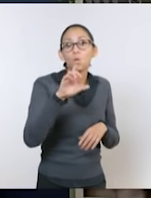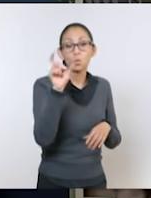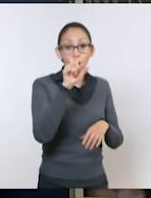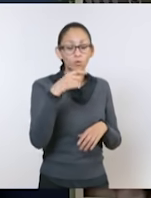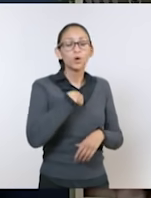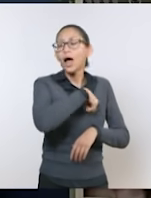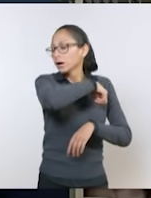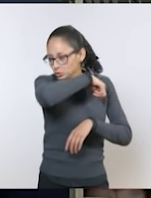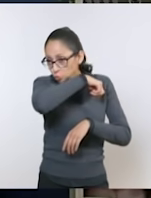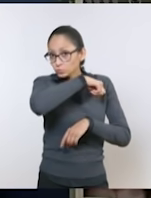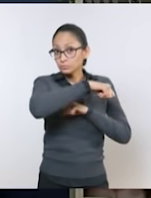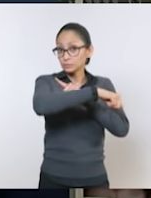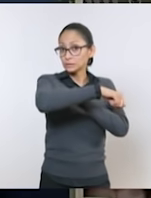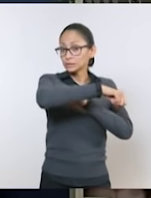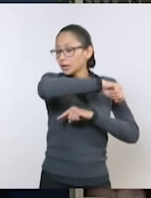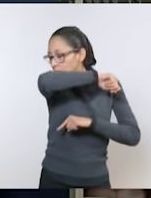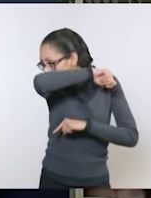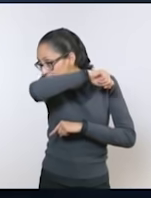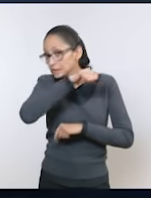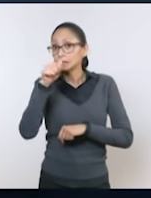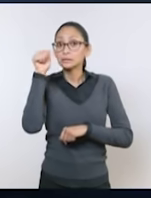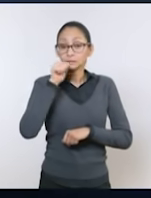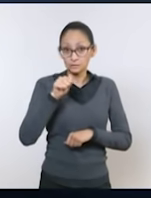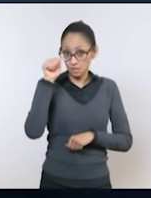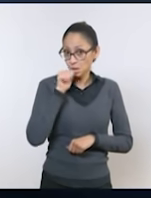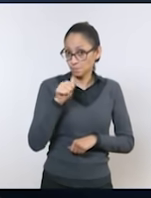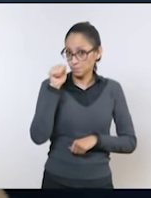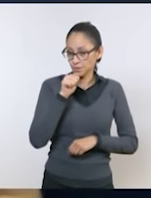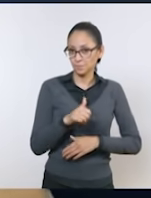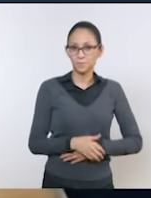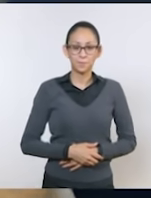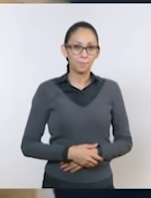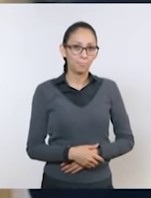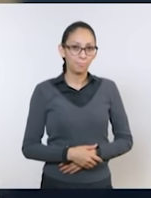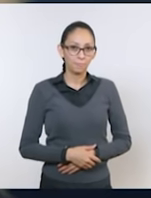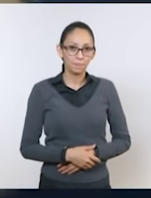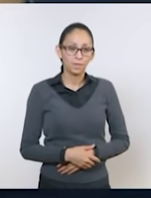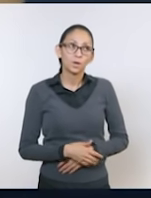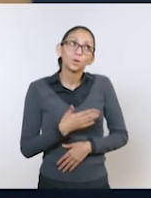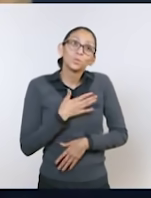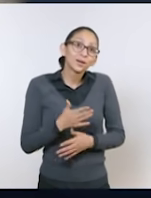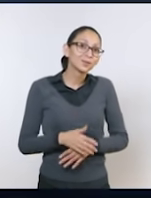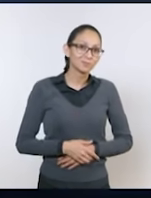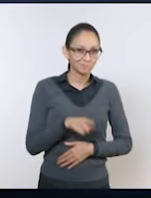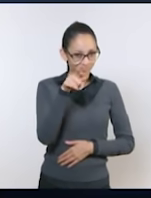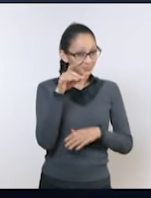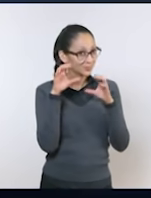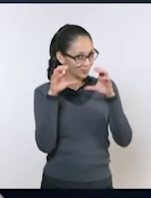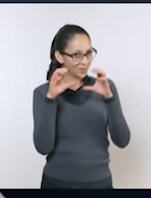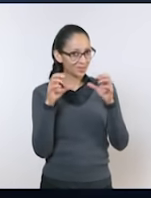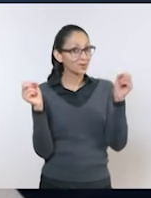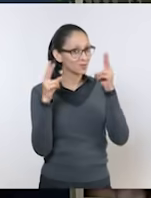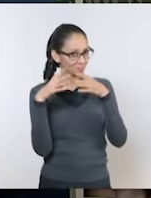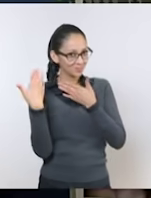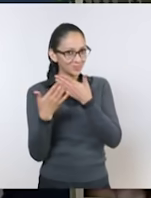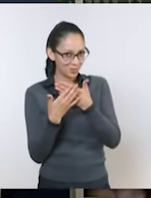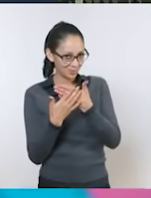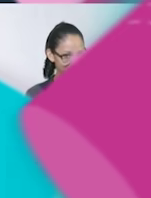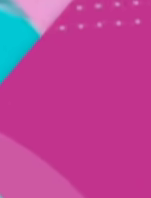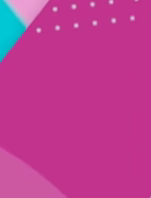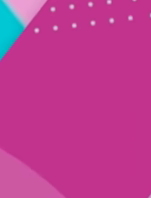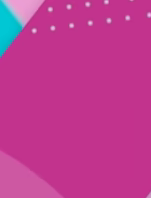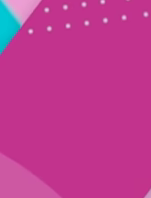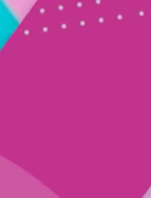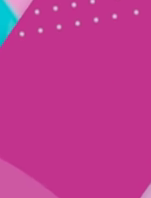y la nariz con el antebrazo cuando tosan y estornuden. Bueno,